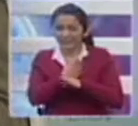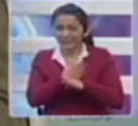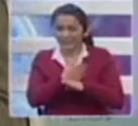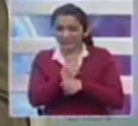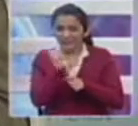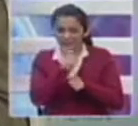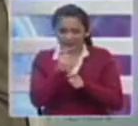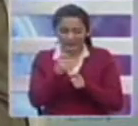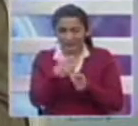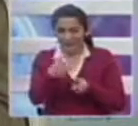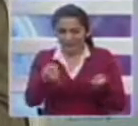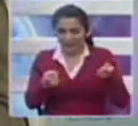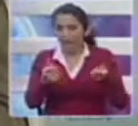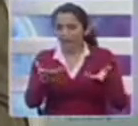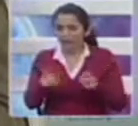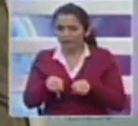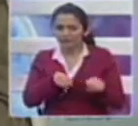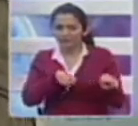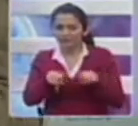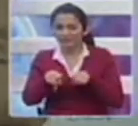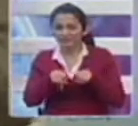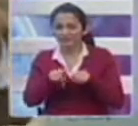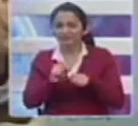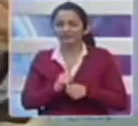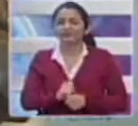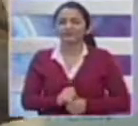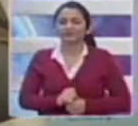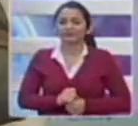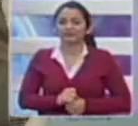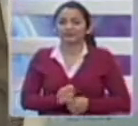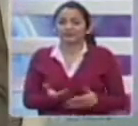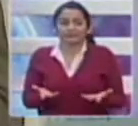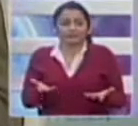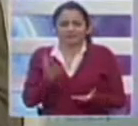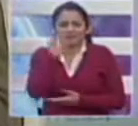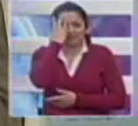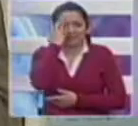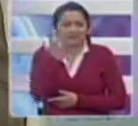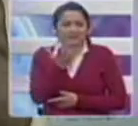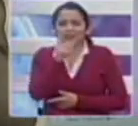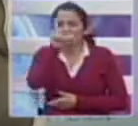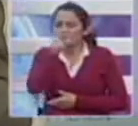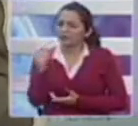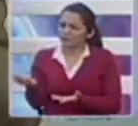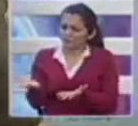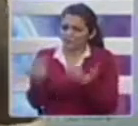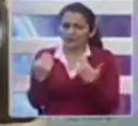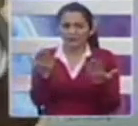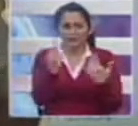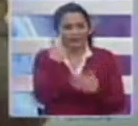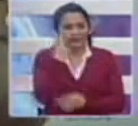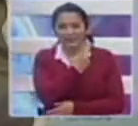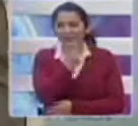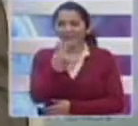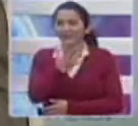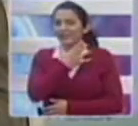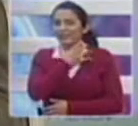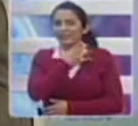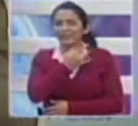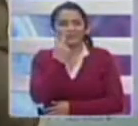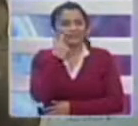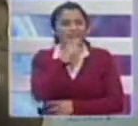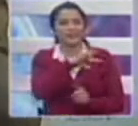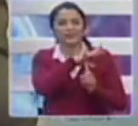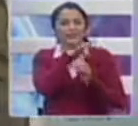torneos de 40 que se están llevando a cabo ahí en la ciudad. Lo que se busca es que la gente se apropie, que festeje a Quito, que vaya a las plazas de la ciudad, que